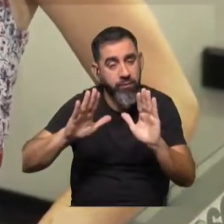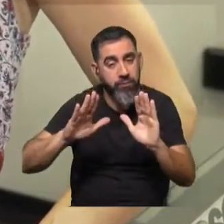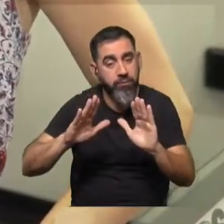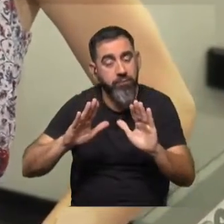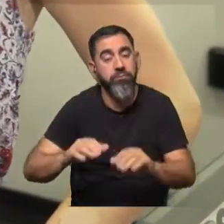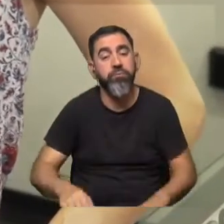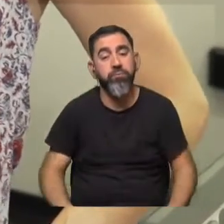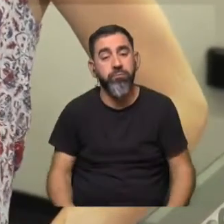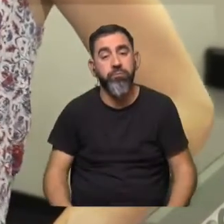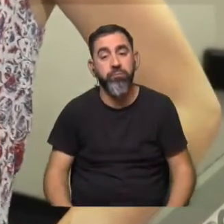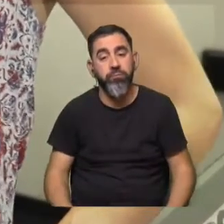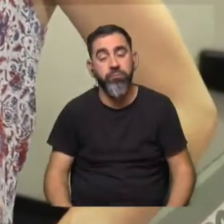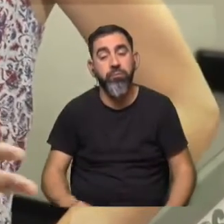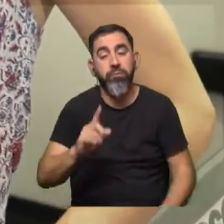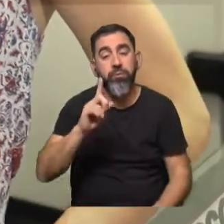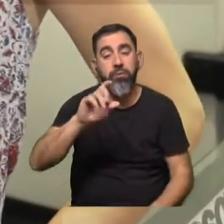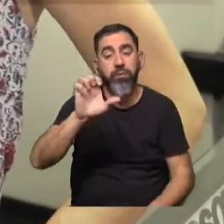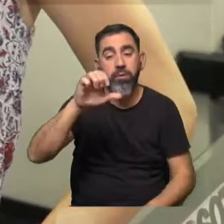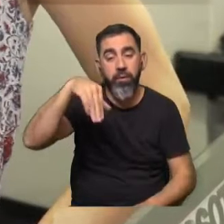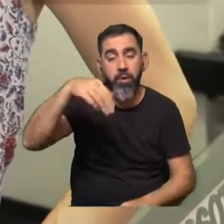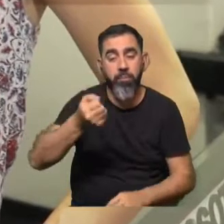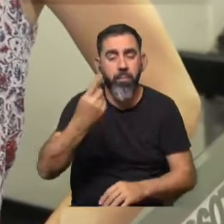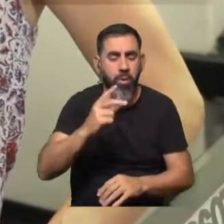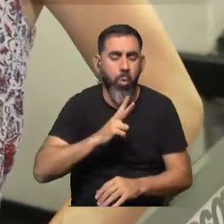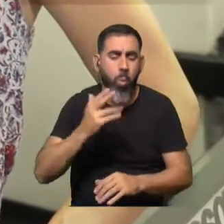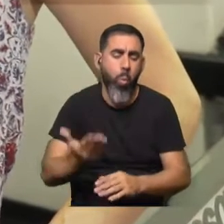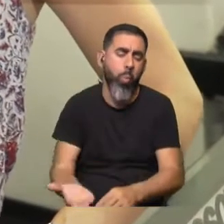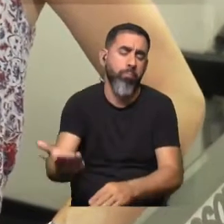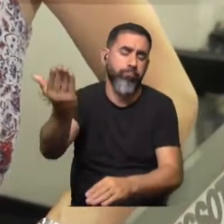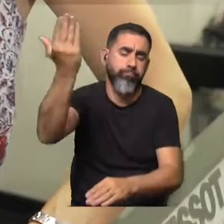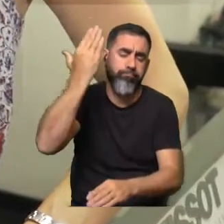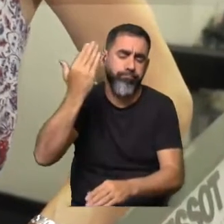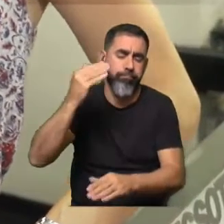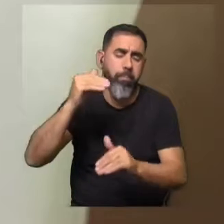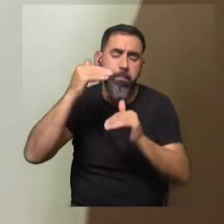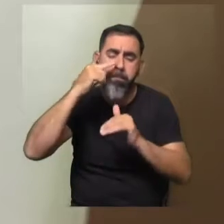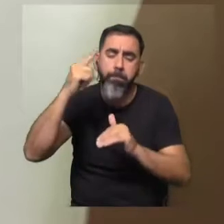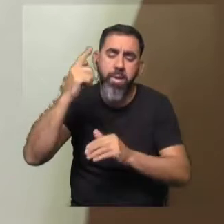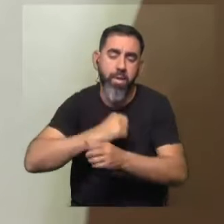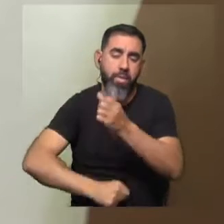seriamente, digamos, a las gemas, aunque las gemas acompañan a la humanidad desde hace miles de años.